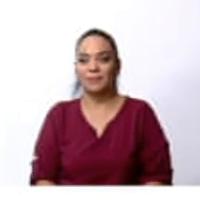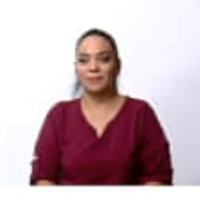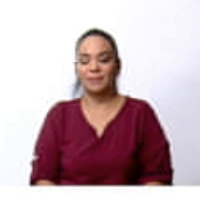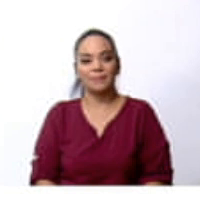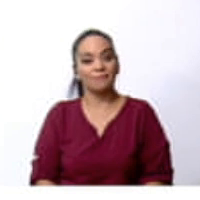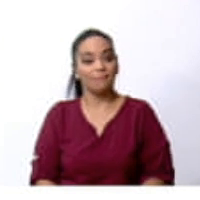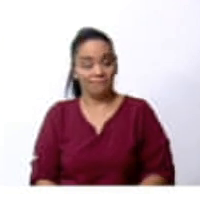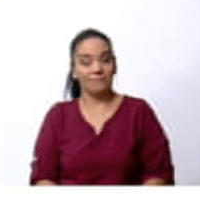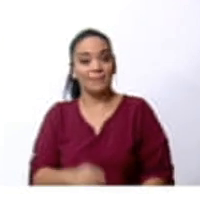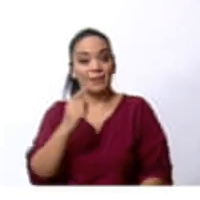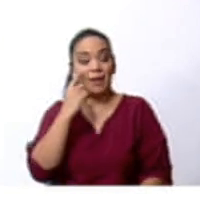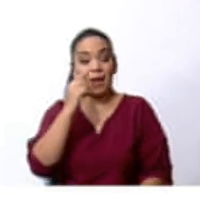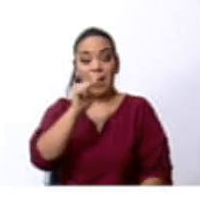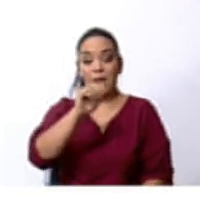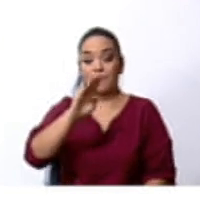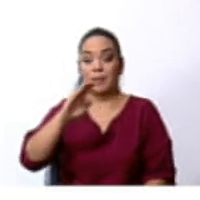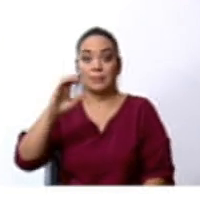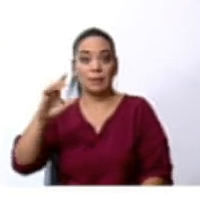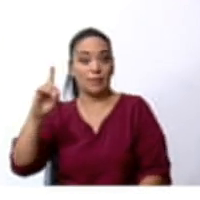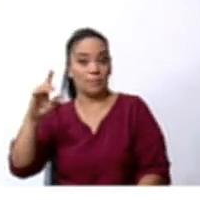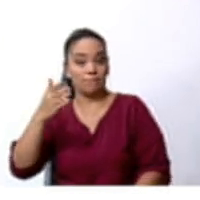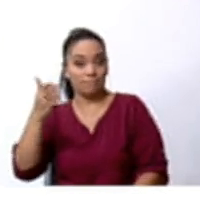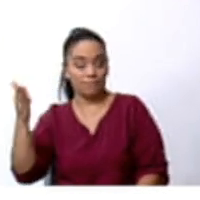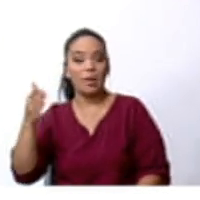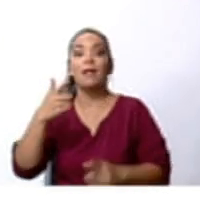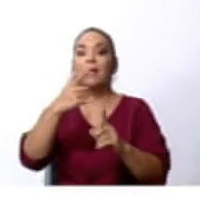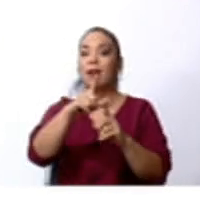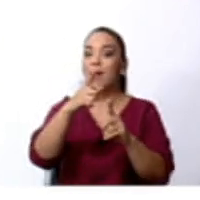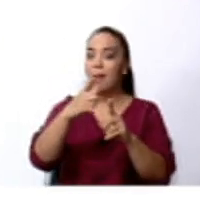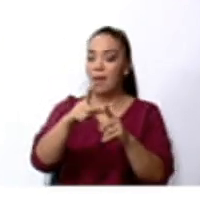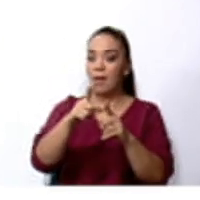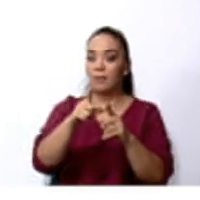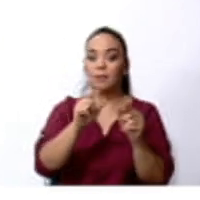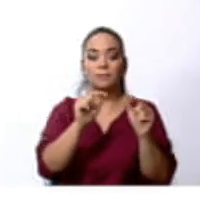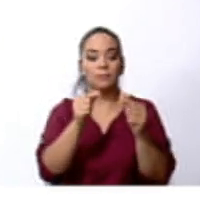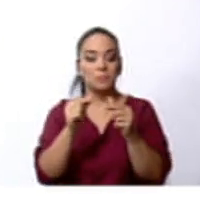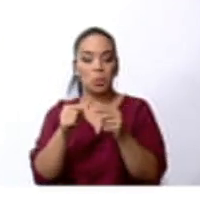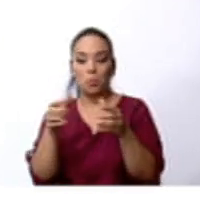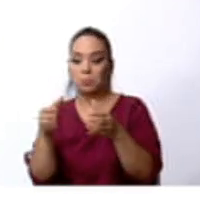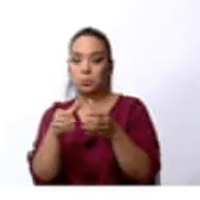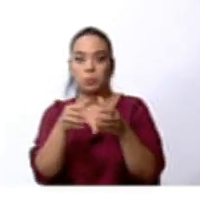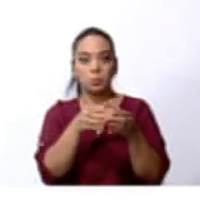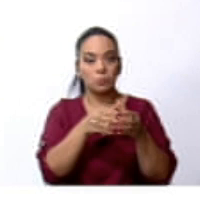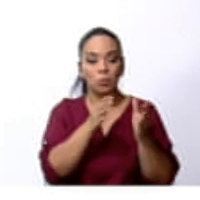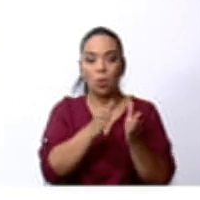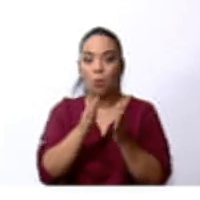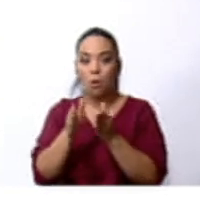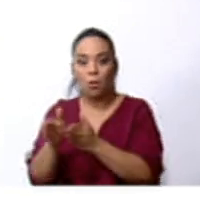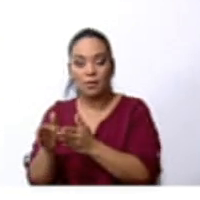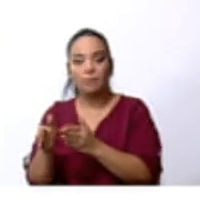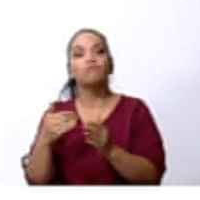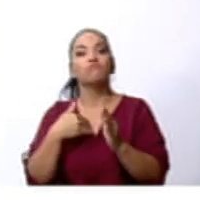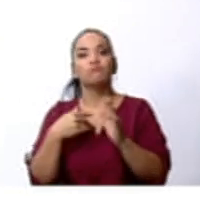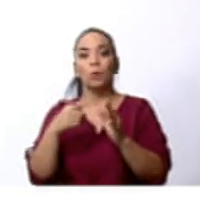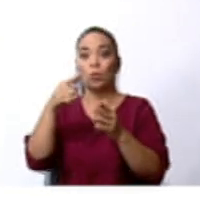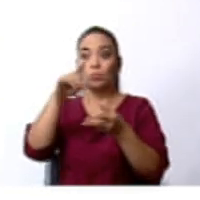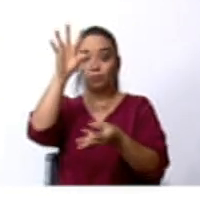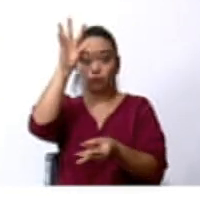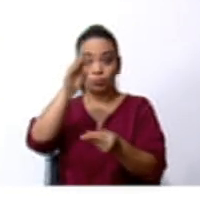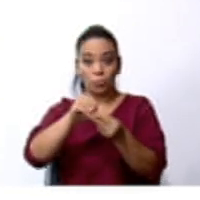El alfabeto está compuesto por una serie de letras que se agrupan en orden específico y está formado por 27